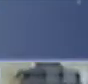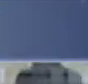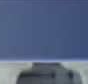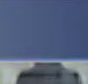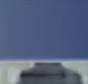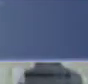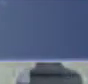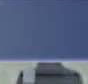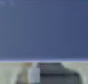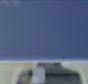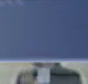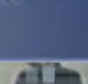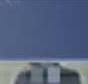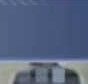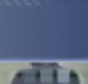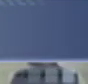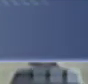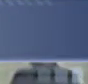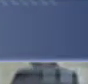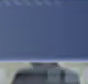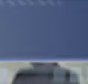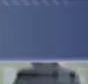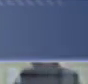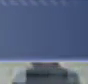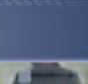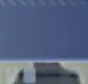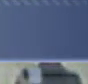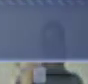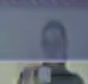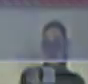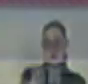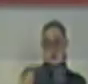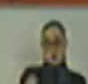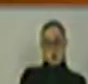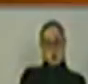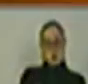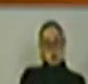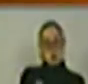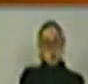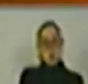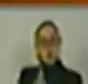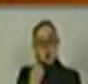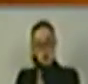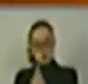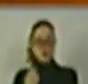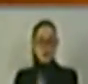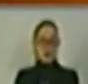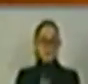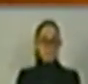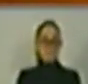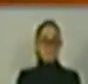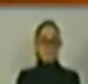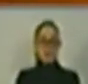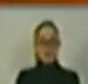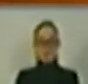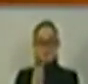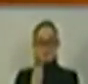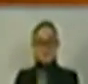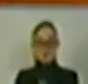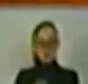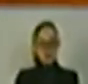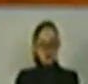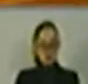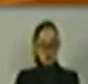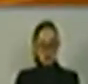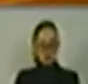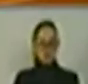total de 9 preseas, de las cuales 5 fueron de oro, 1 fue de plata y 3 fueron